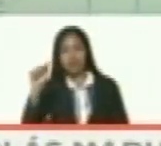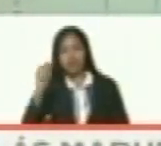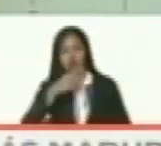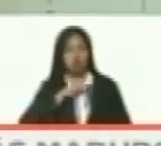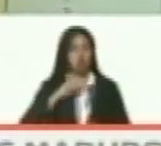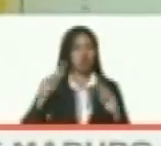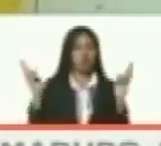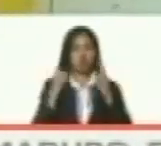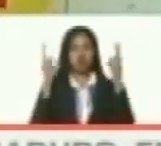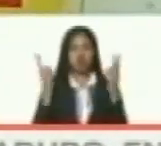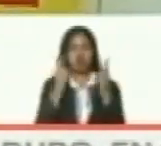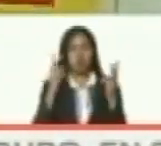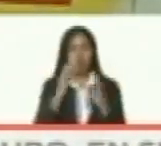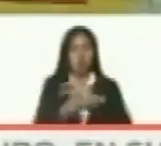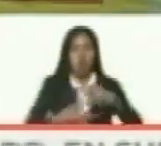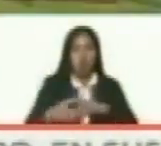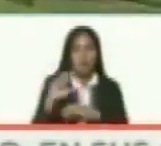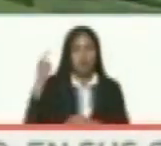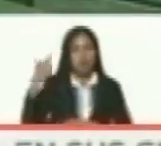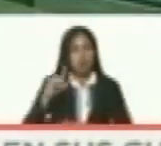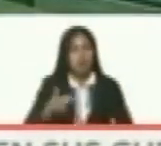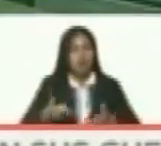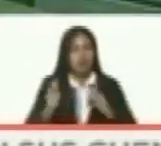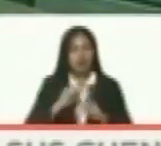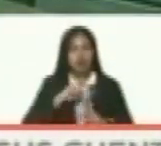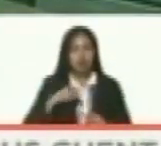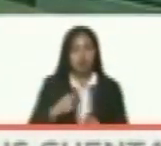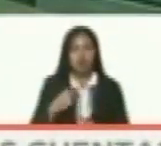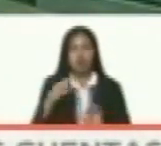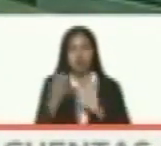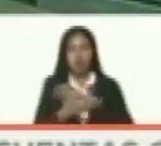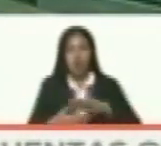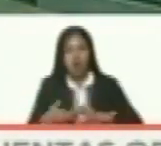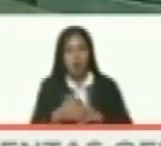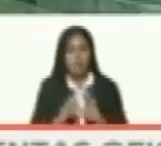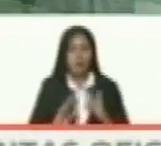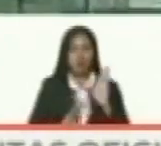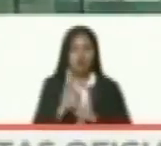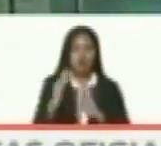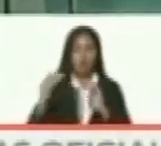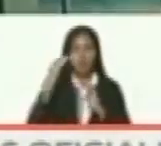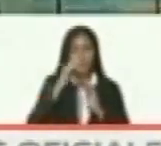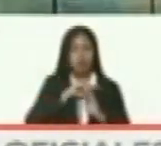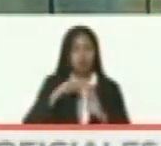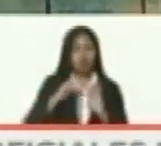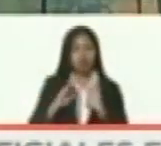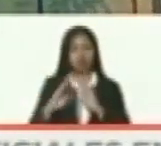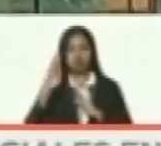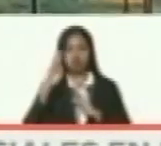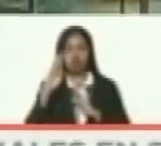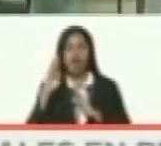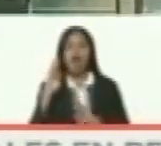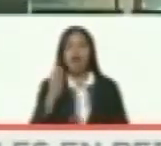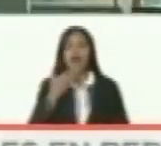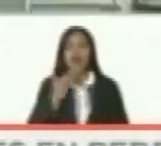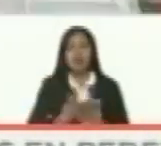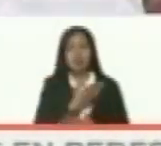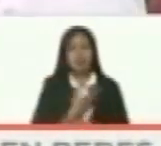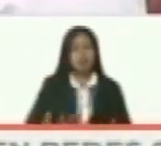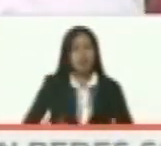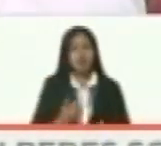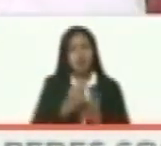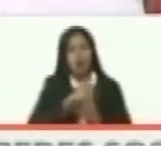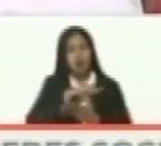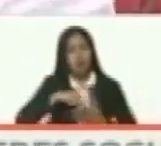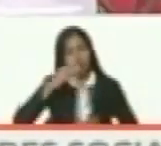problema de transporte ya dejó de ser un problema y más bien es un desafío que estamos empezando a superar. Gracias a usted, presidente, por ayudar tanto a nuestro